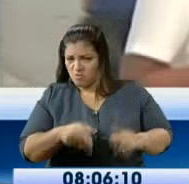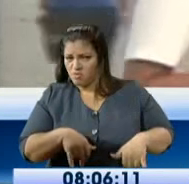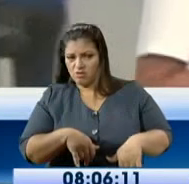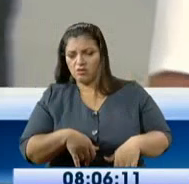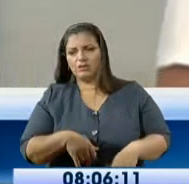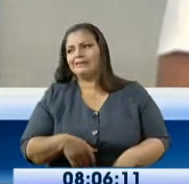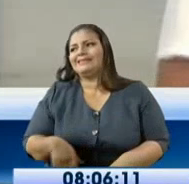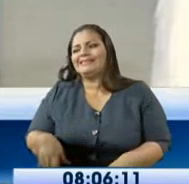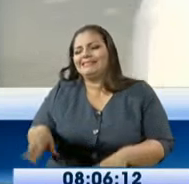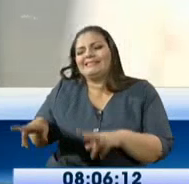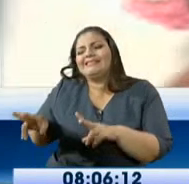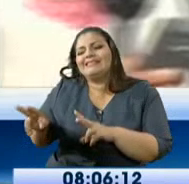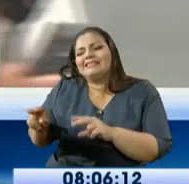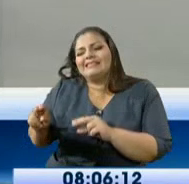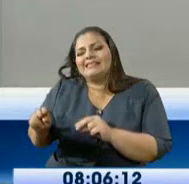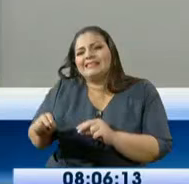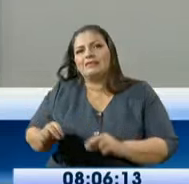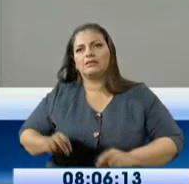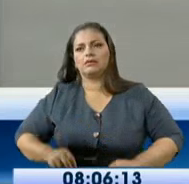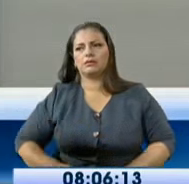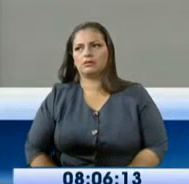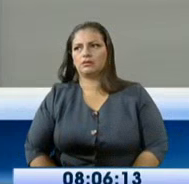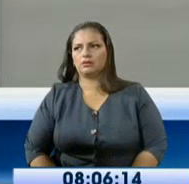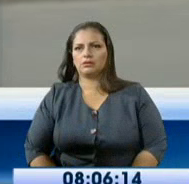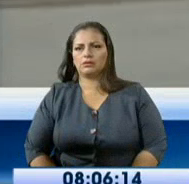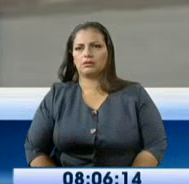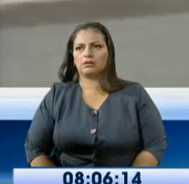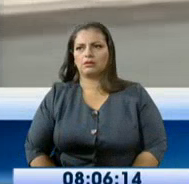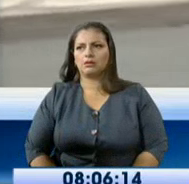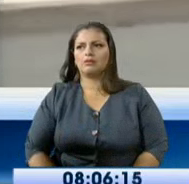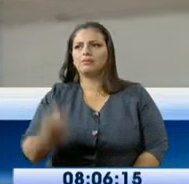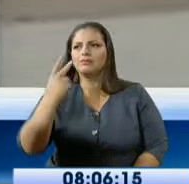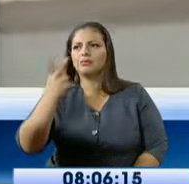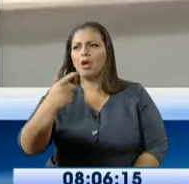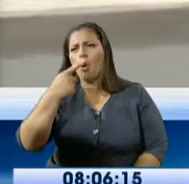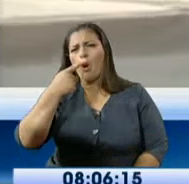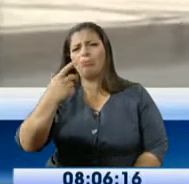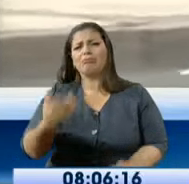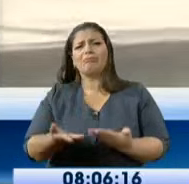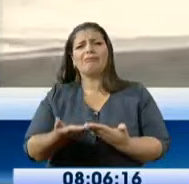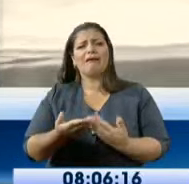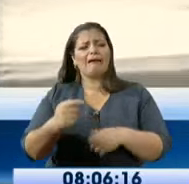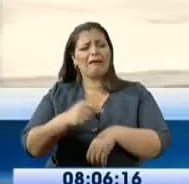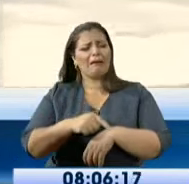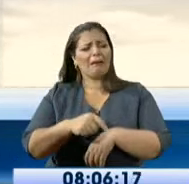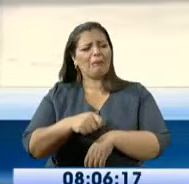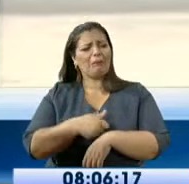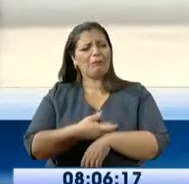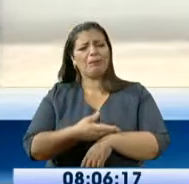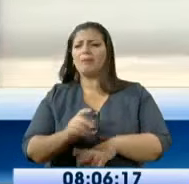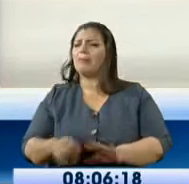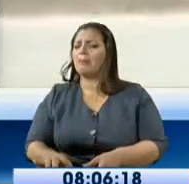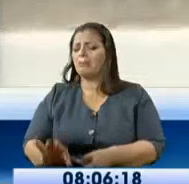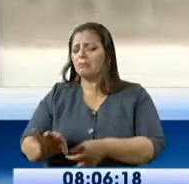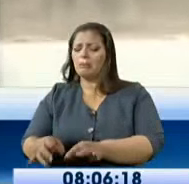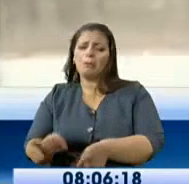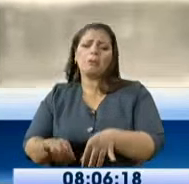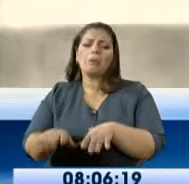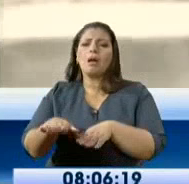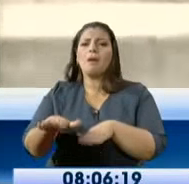hace un rato, ahí estamos viendo. Mire, tiene hasta tiempo de amarrarse los zapatos el caballero, mírenlo. Tiene hasta tiempo de amarrarse